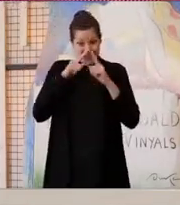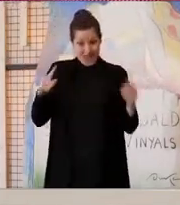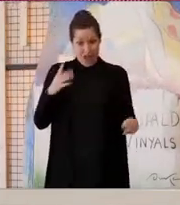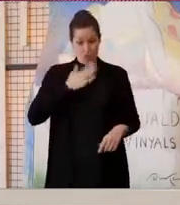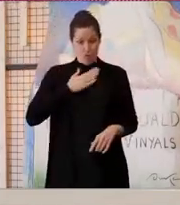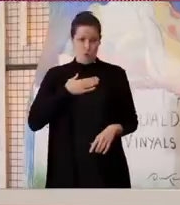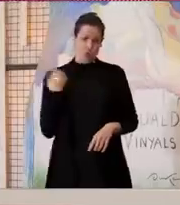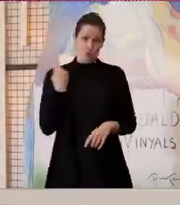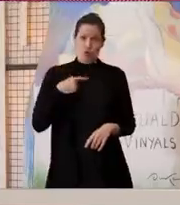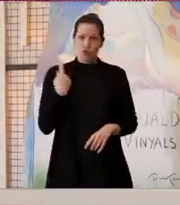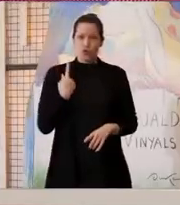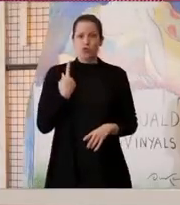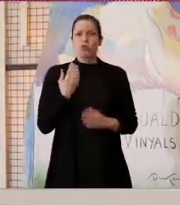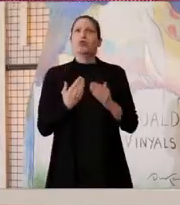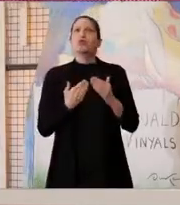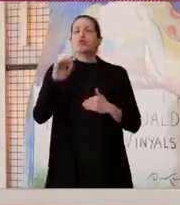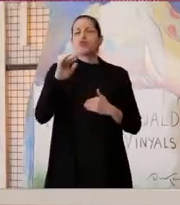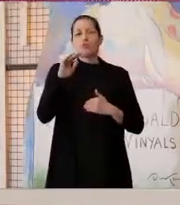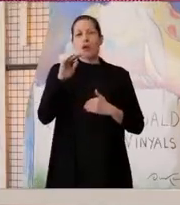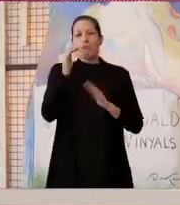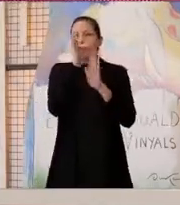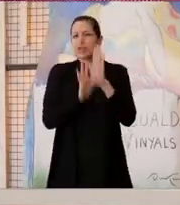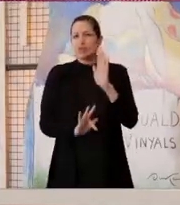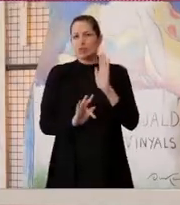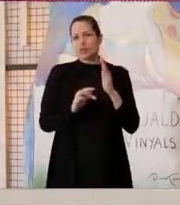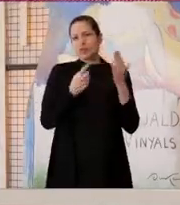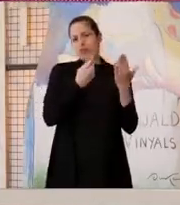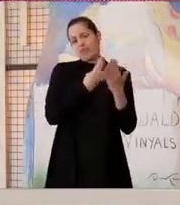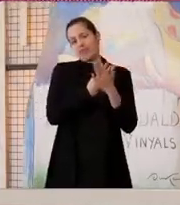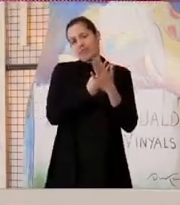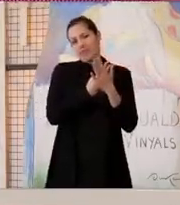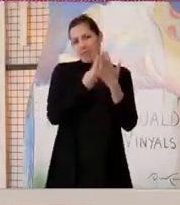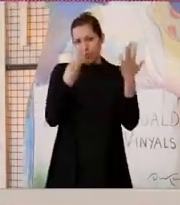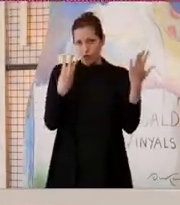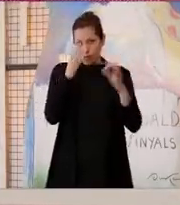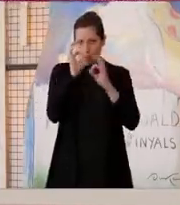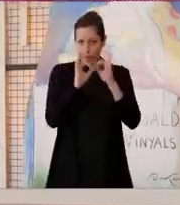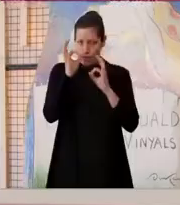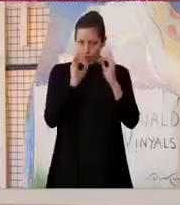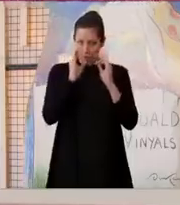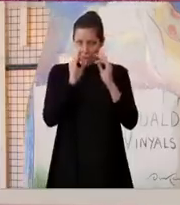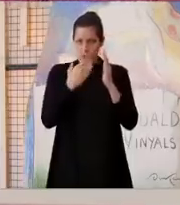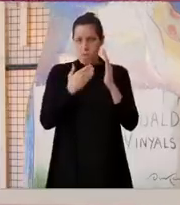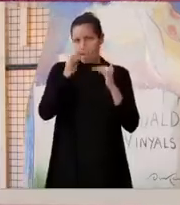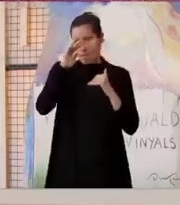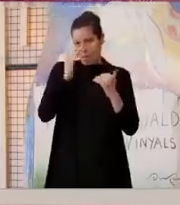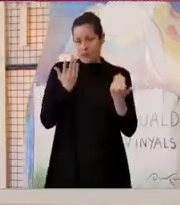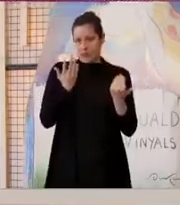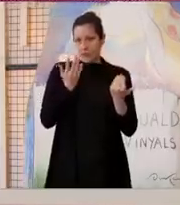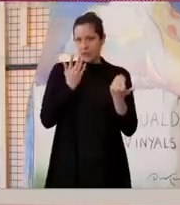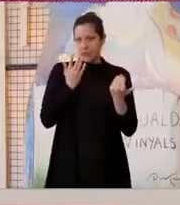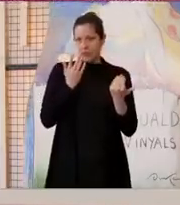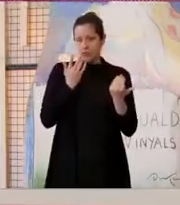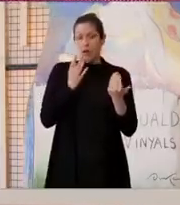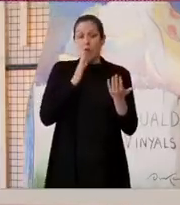del área de igualdad tres veces más que el resto del presupuesto y cada año es que Claro sin recursos no